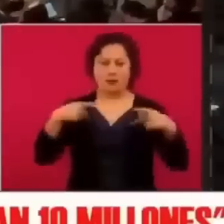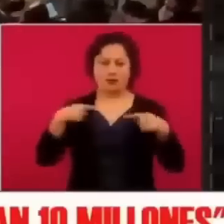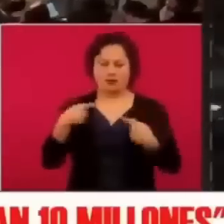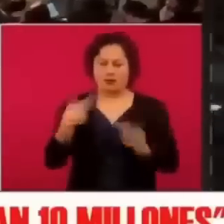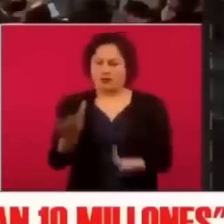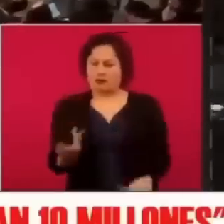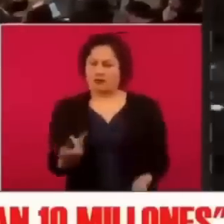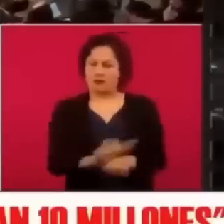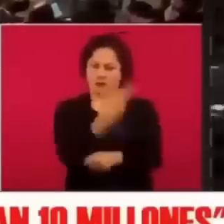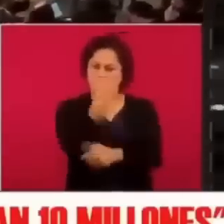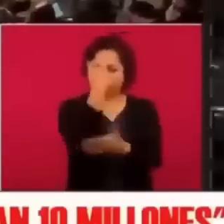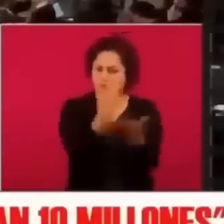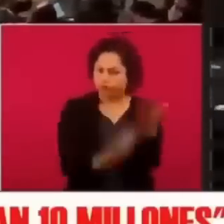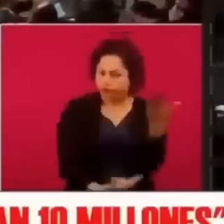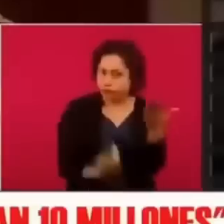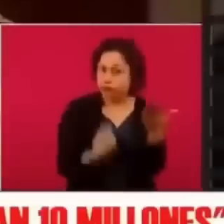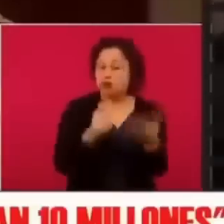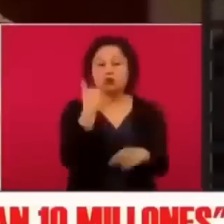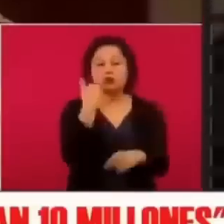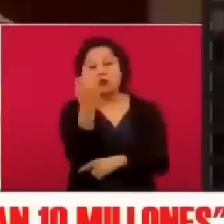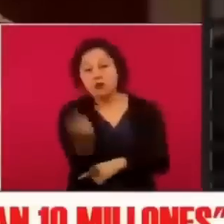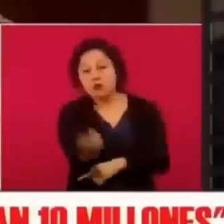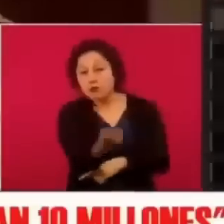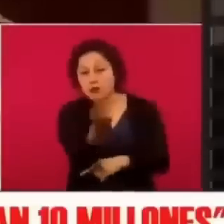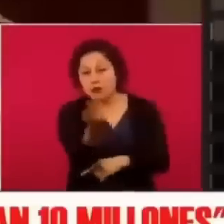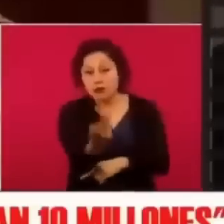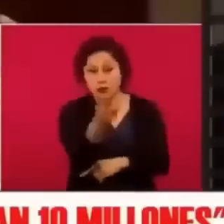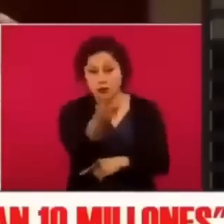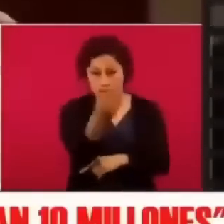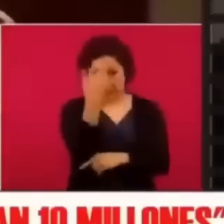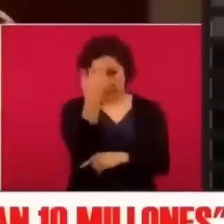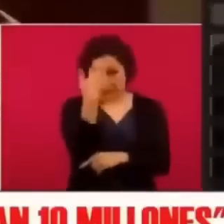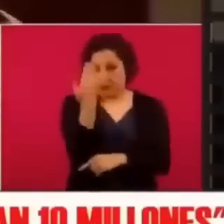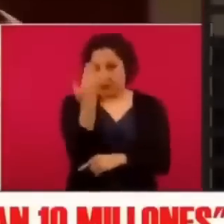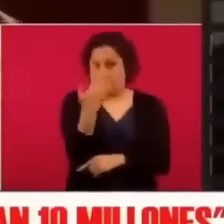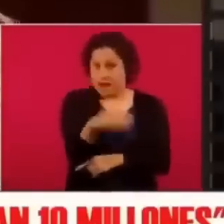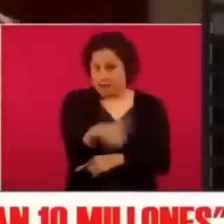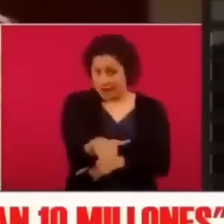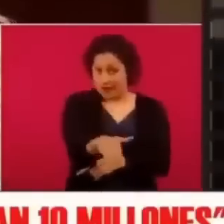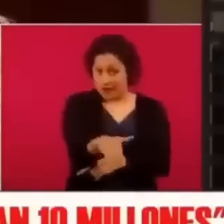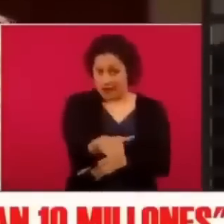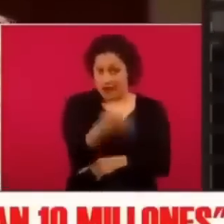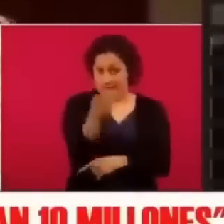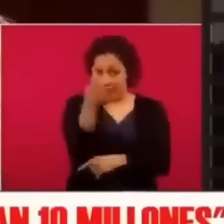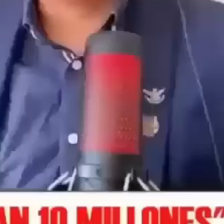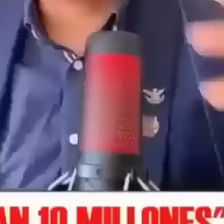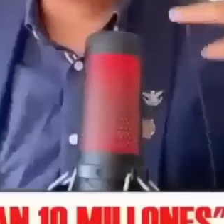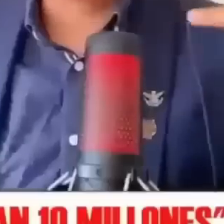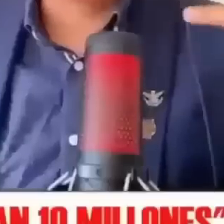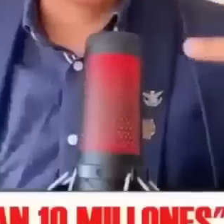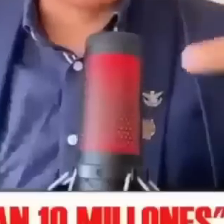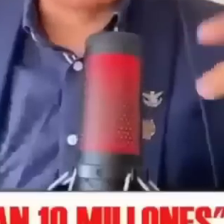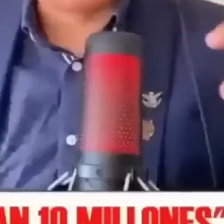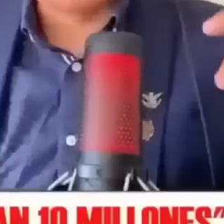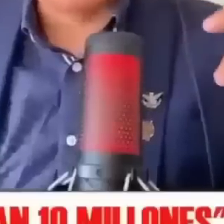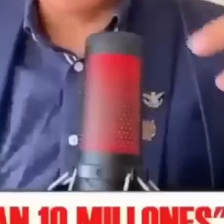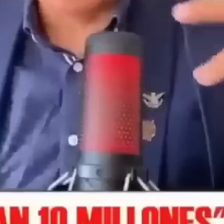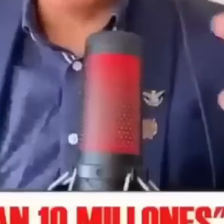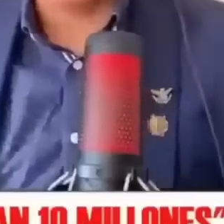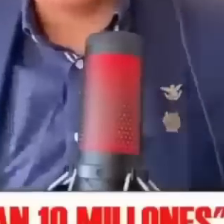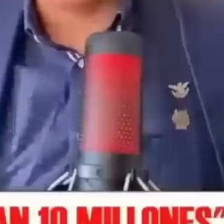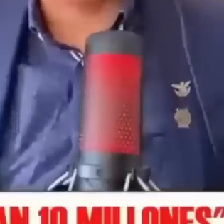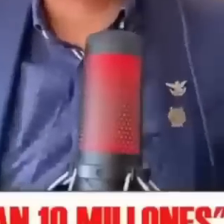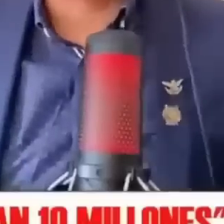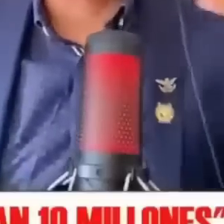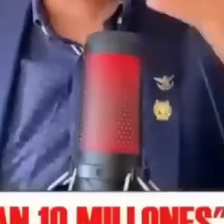primero que quisiera preguntarle, presidente, es si usted fue informado de esto y si usted lo autorizó. Hasta este punto el